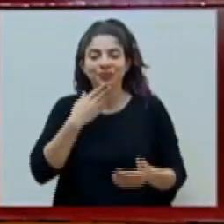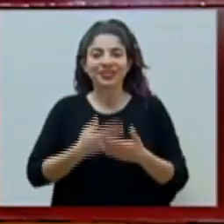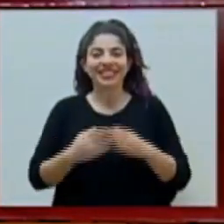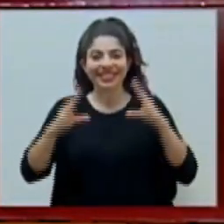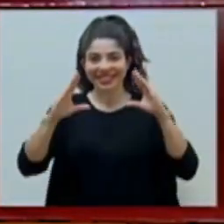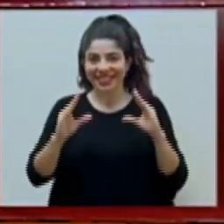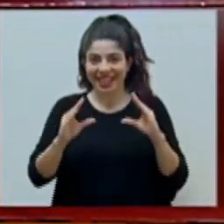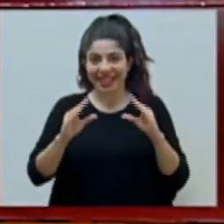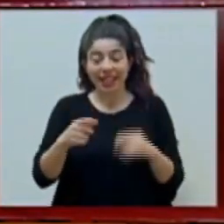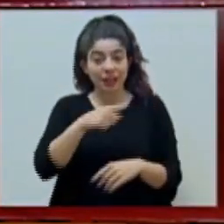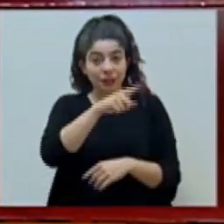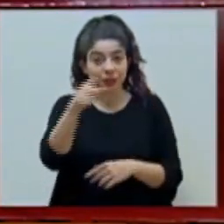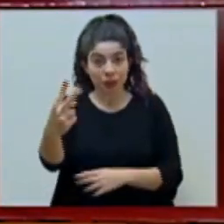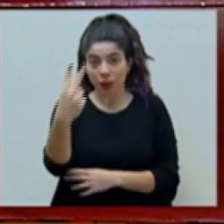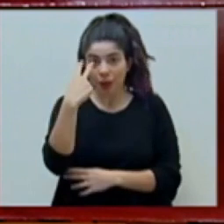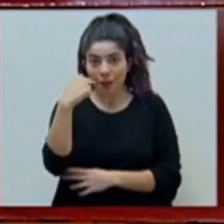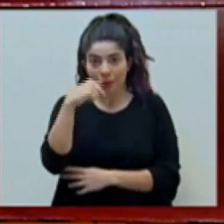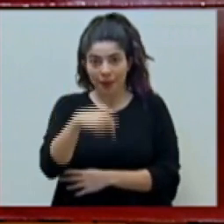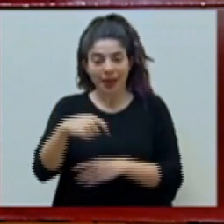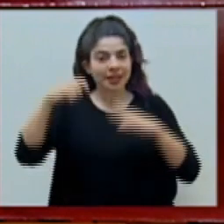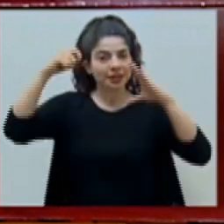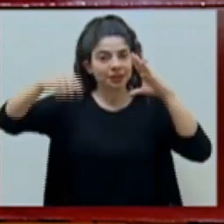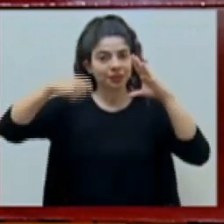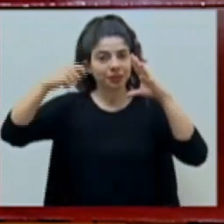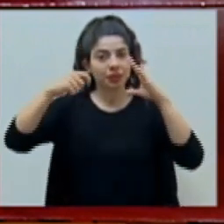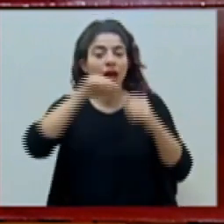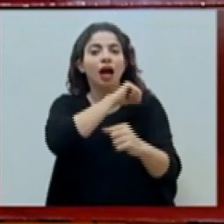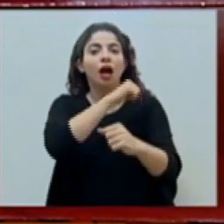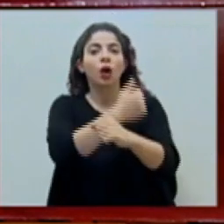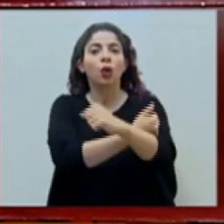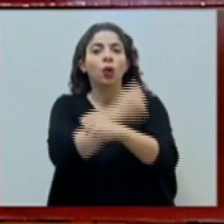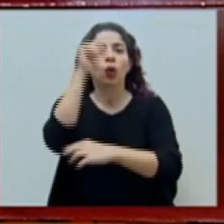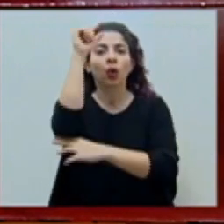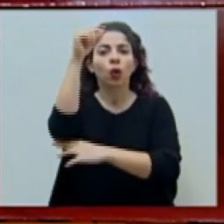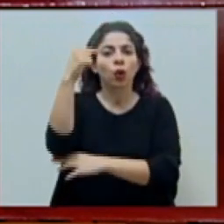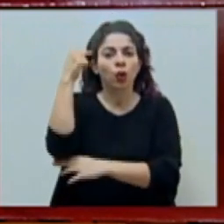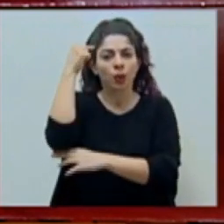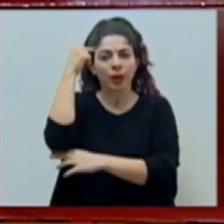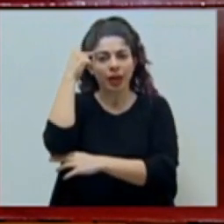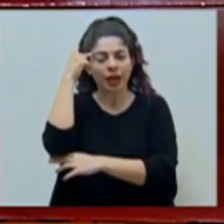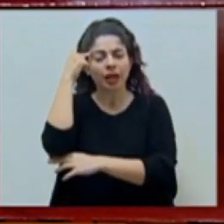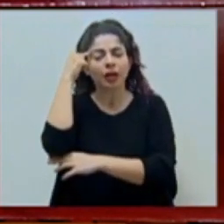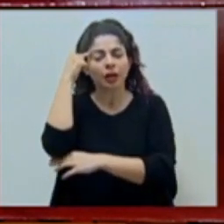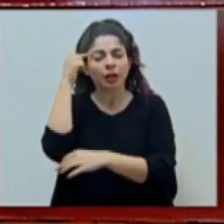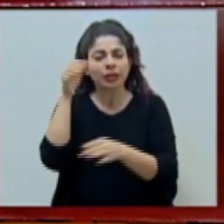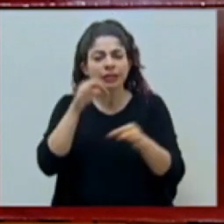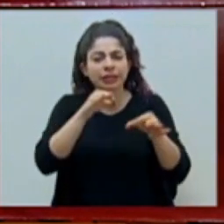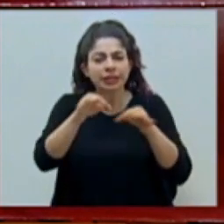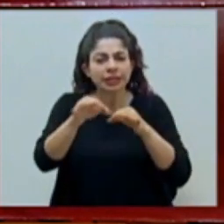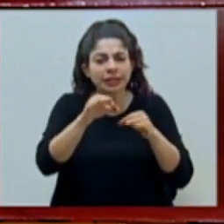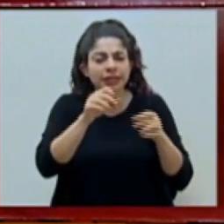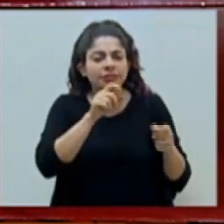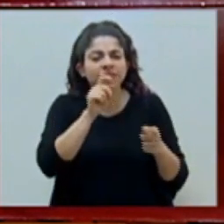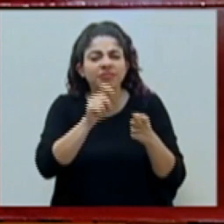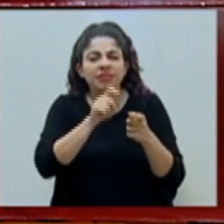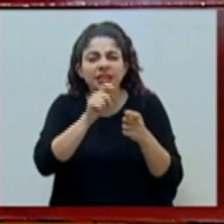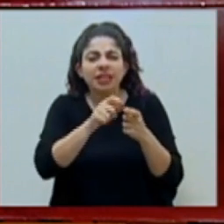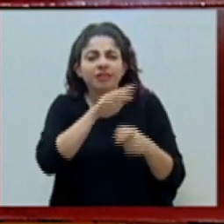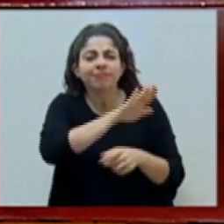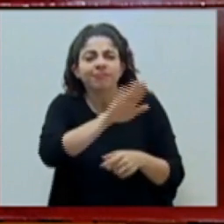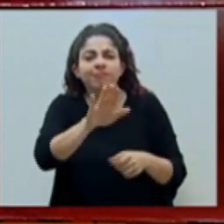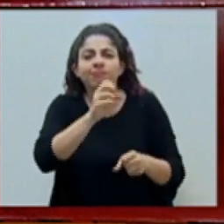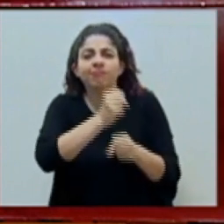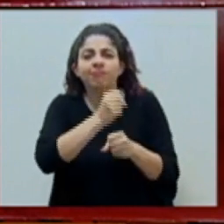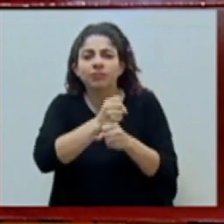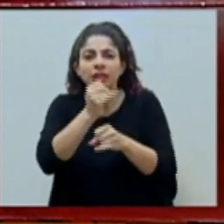Muy buenas tardes a quienes nos sintonizan en esta transmisión en donde las autoridades de gobierno detallan el trabajo interinstitucional que se